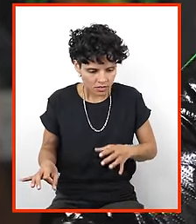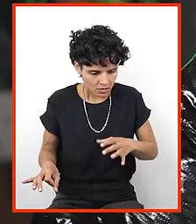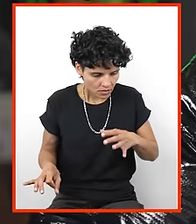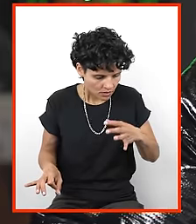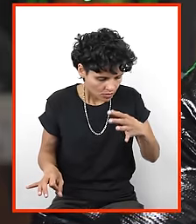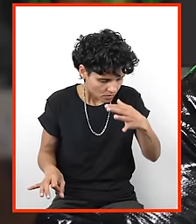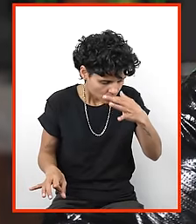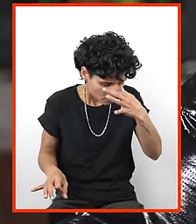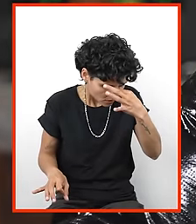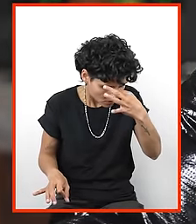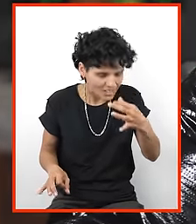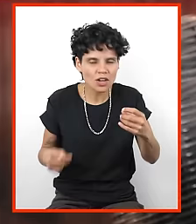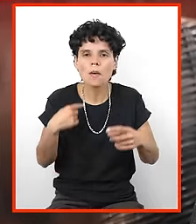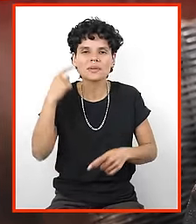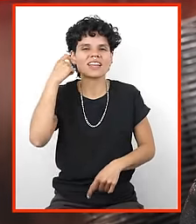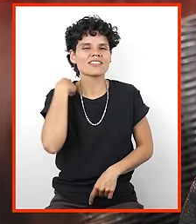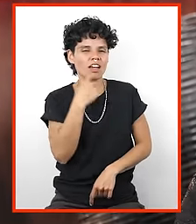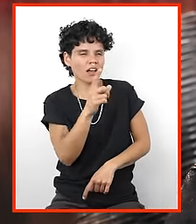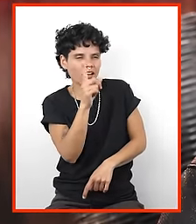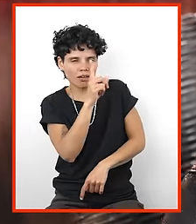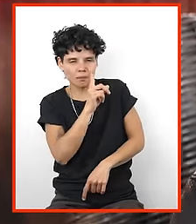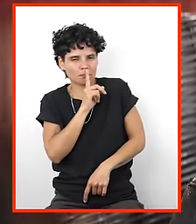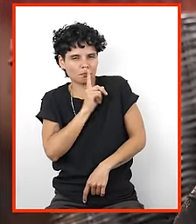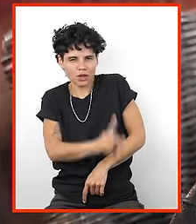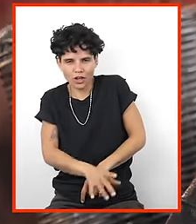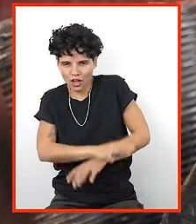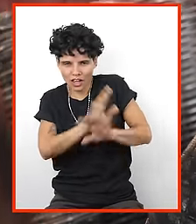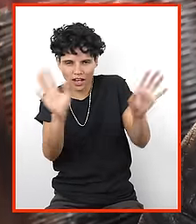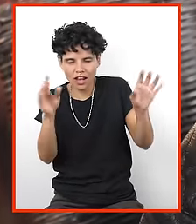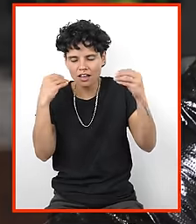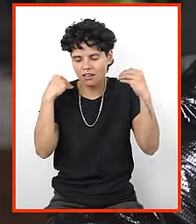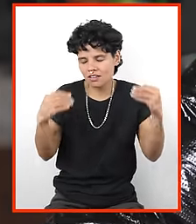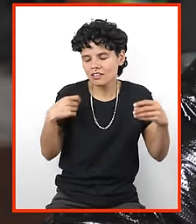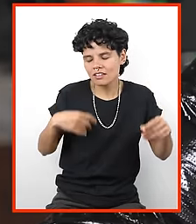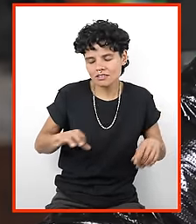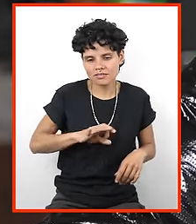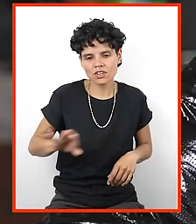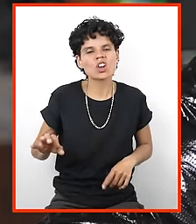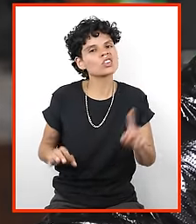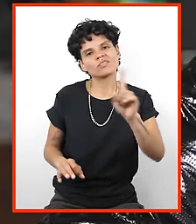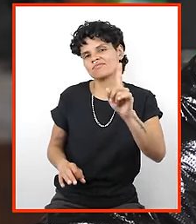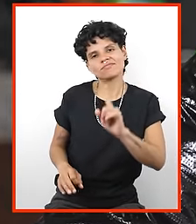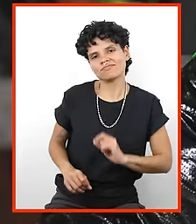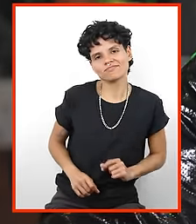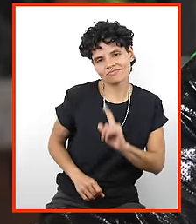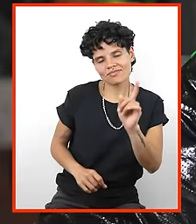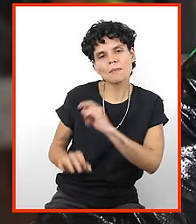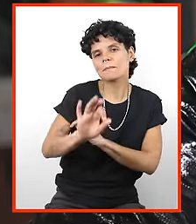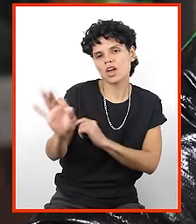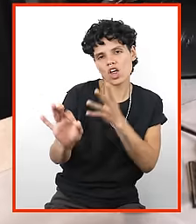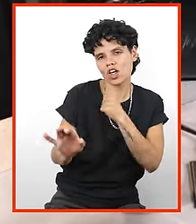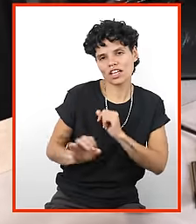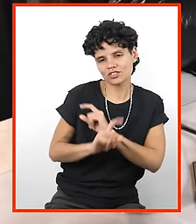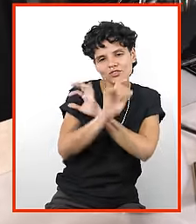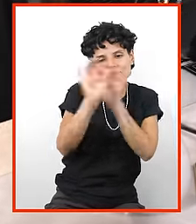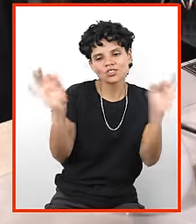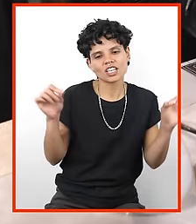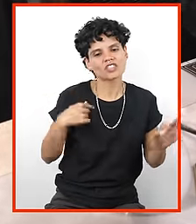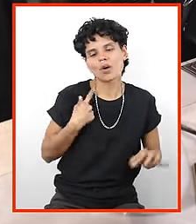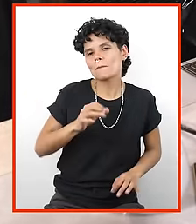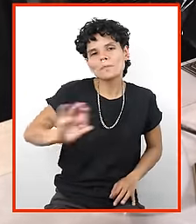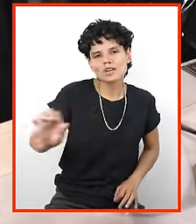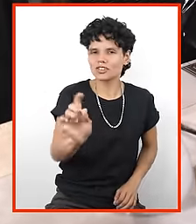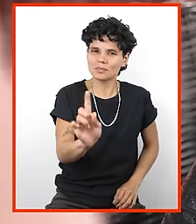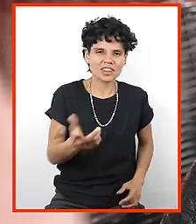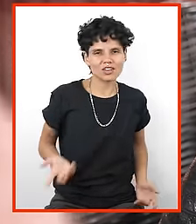que iba a salir piola, ese peo que te tiráis piola que nadie lo iba a escuchar. Todo. No, y que sale ya no me el olor tiro peo. Así y como tú decís, oh, eso